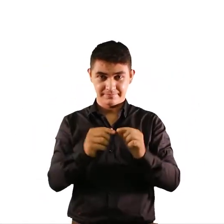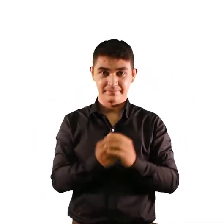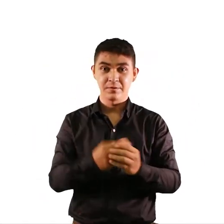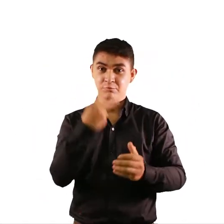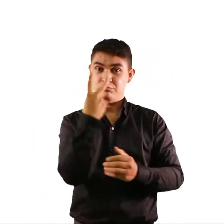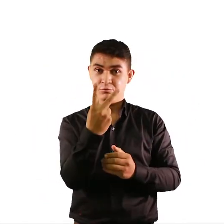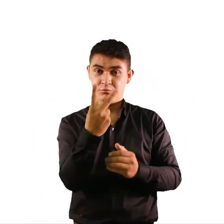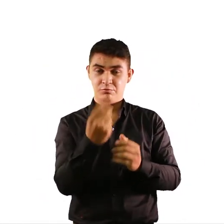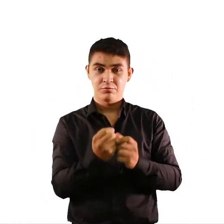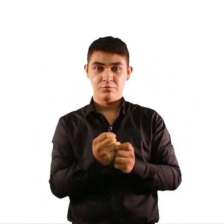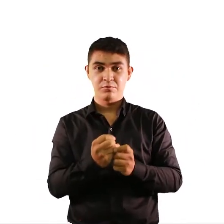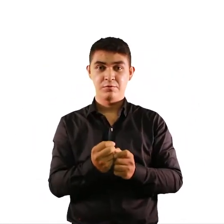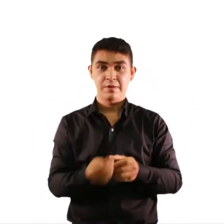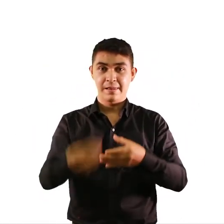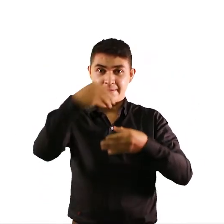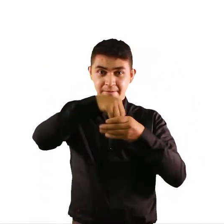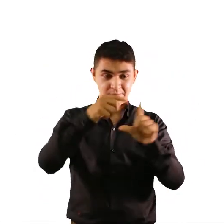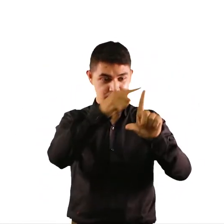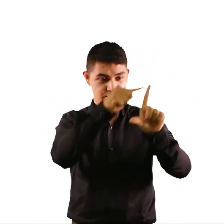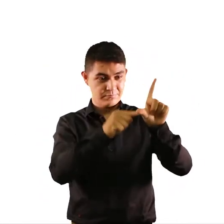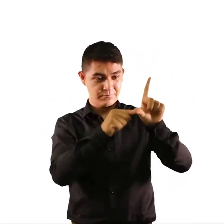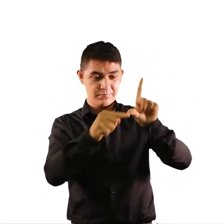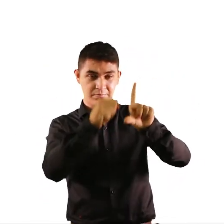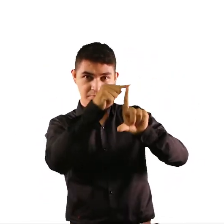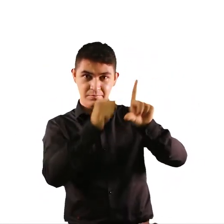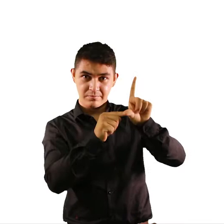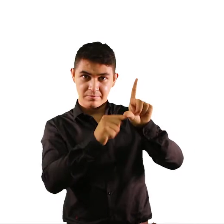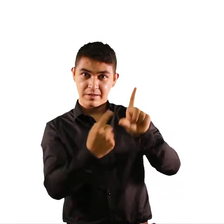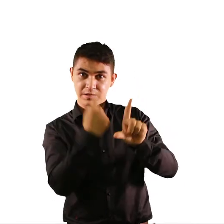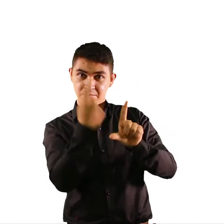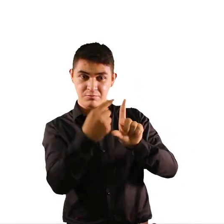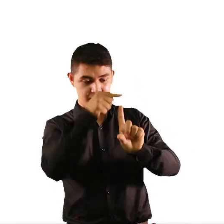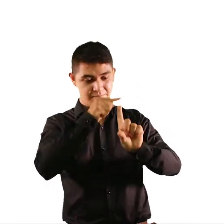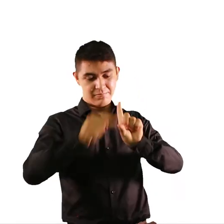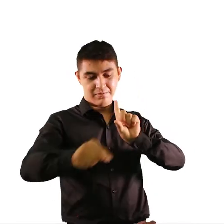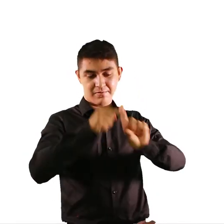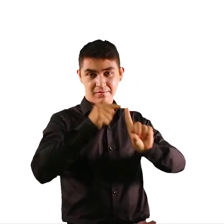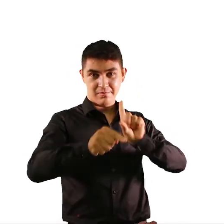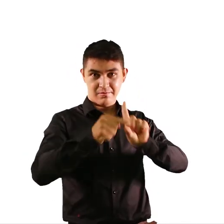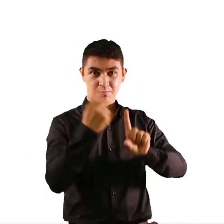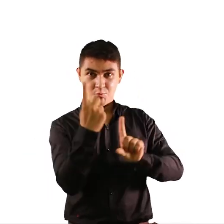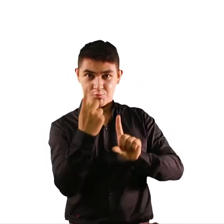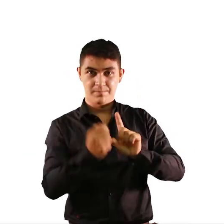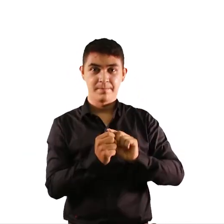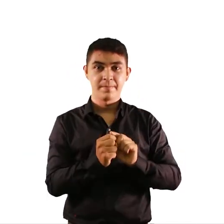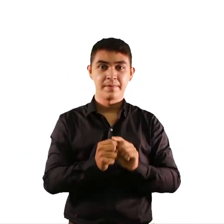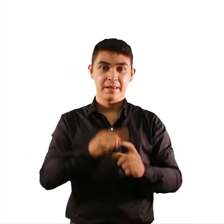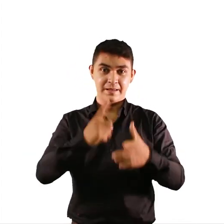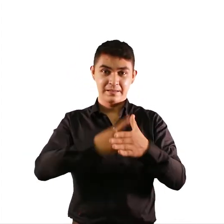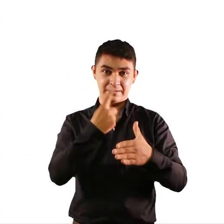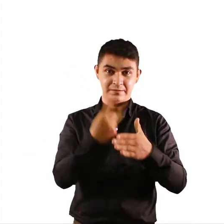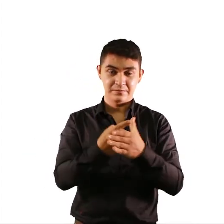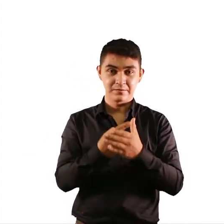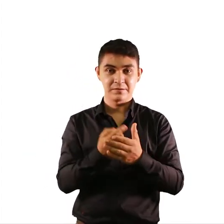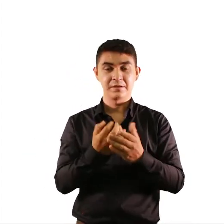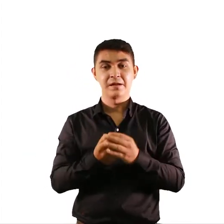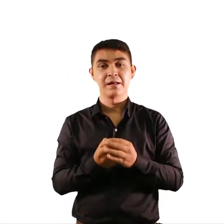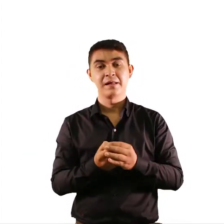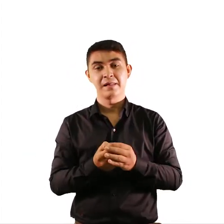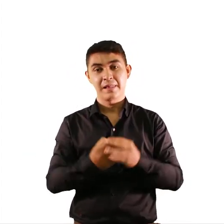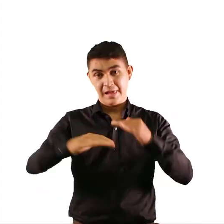2 en los catetos y 1 en la hipotenusa. Entonces,